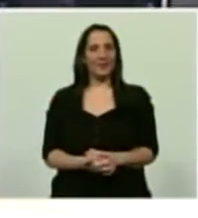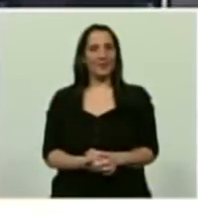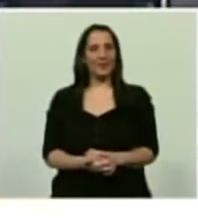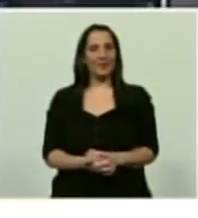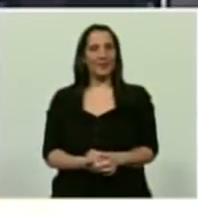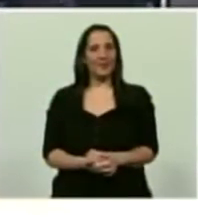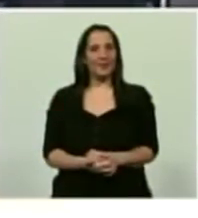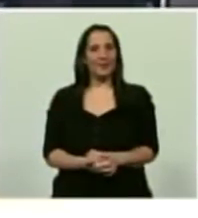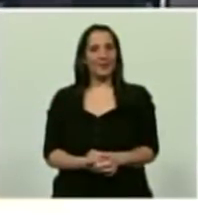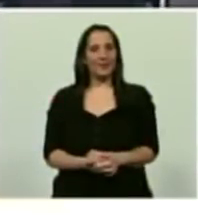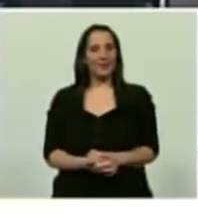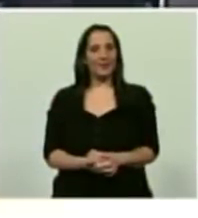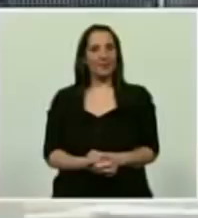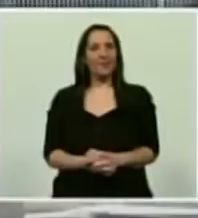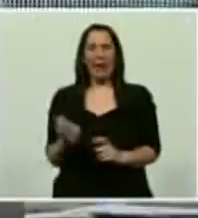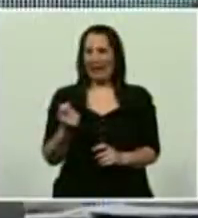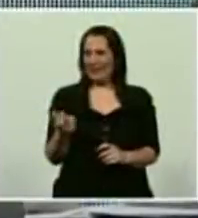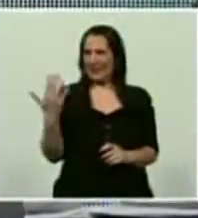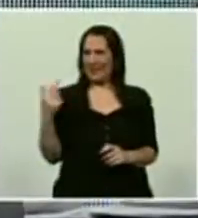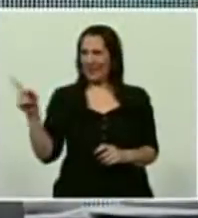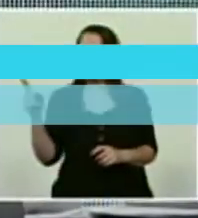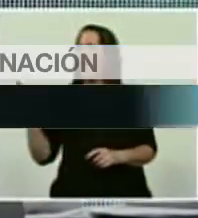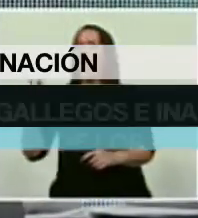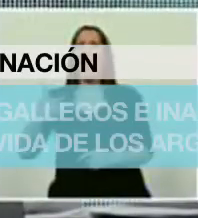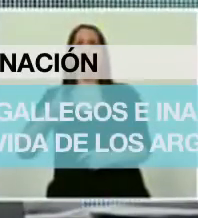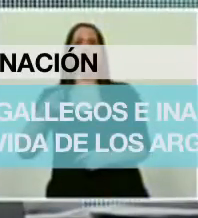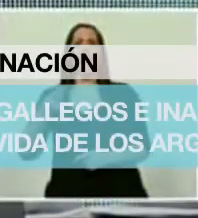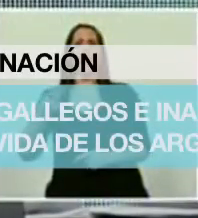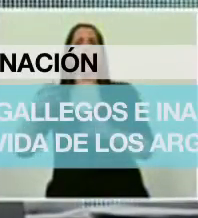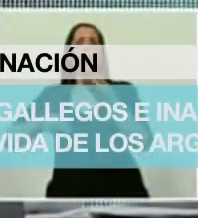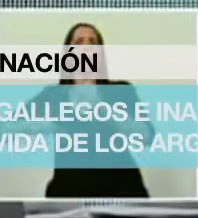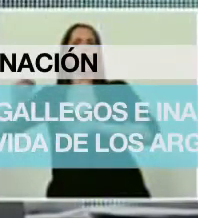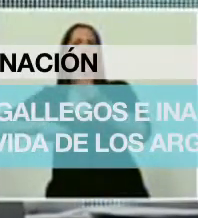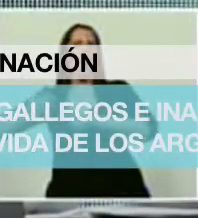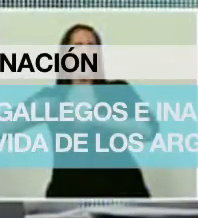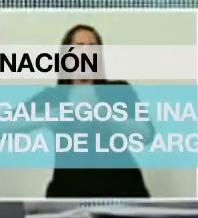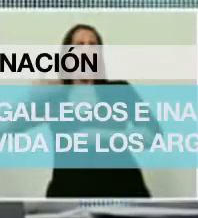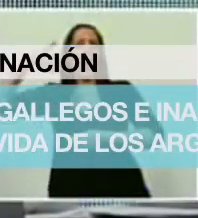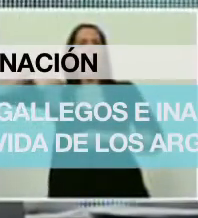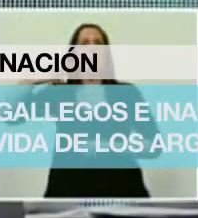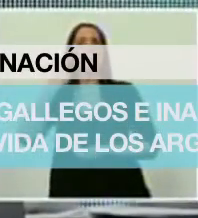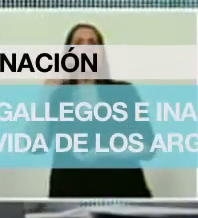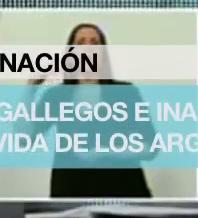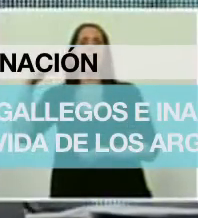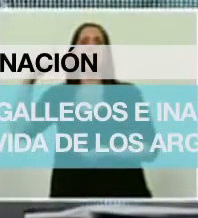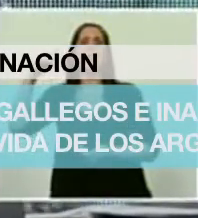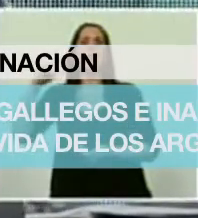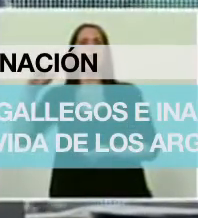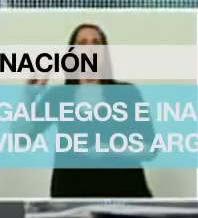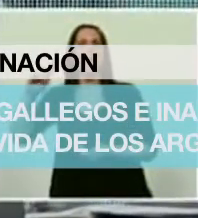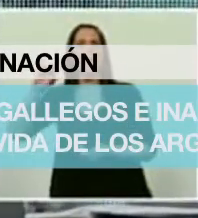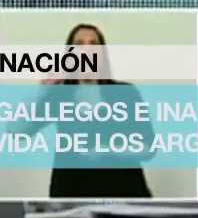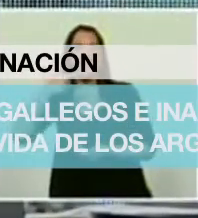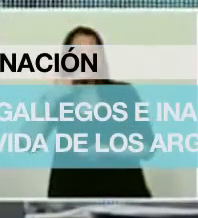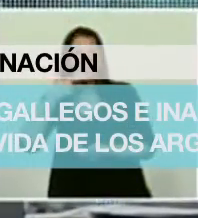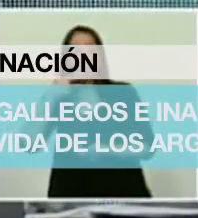recién tu director de presupuesto, Michudis, Nicolás Michudis, que también por ahí anda, el hijo de Chuleta,